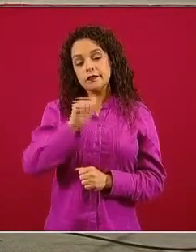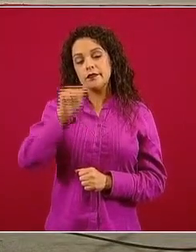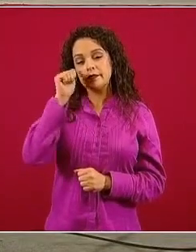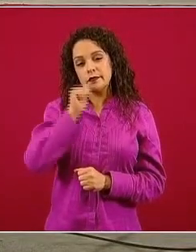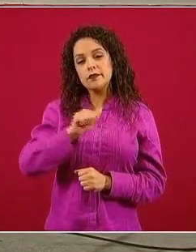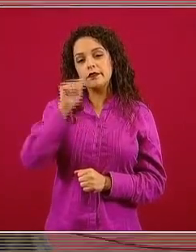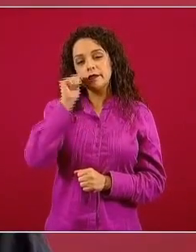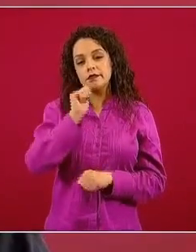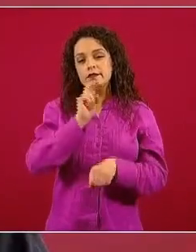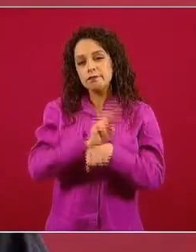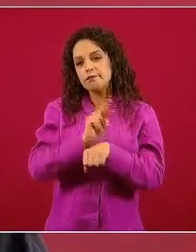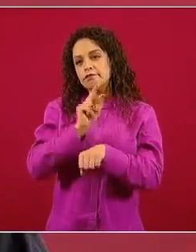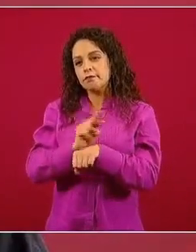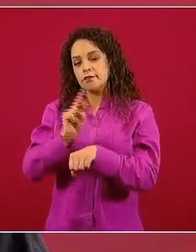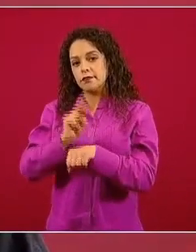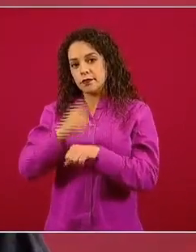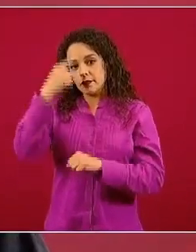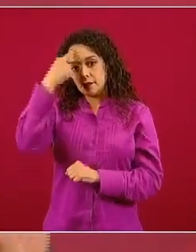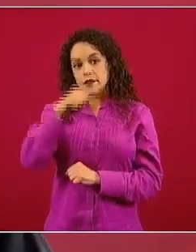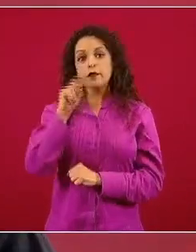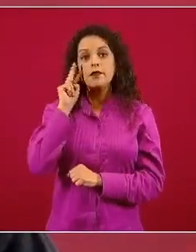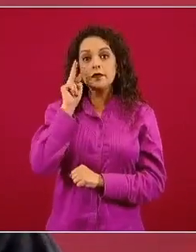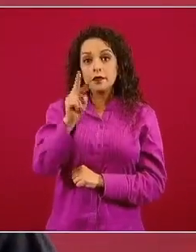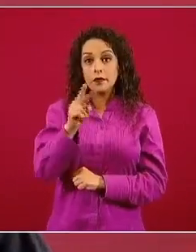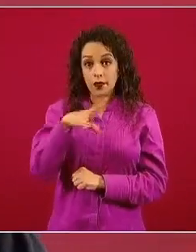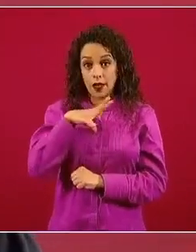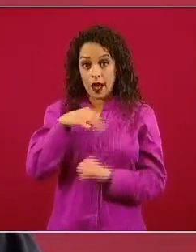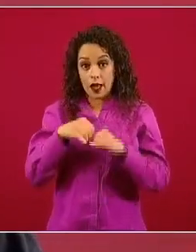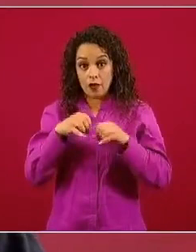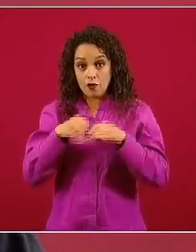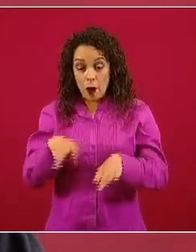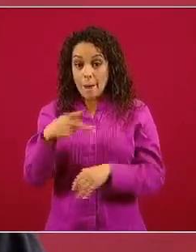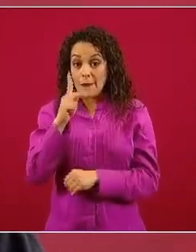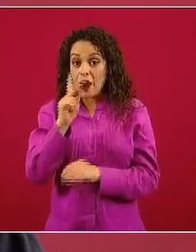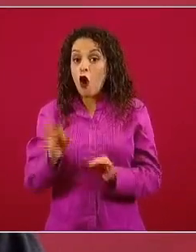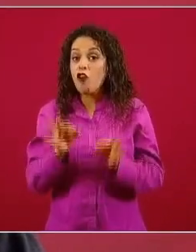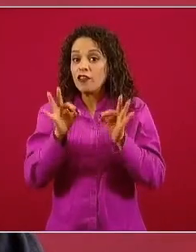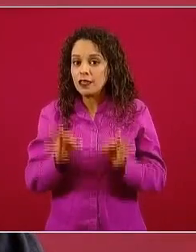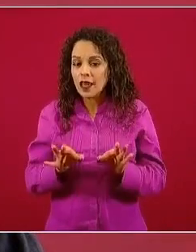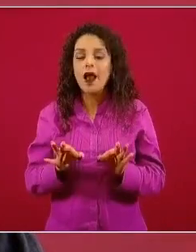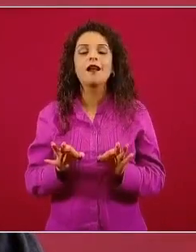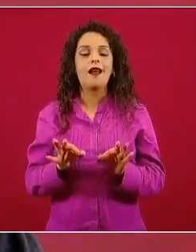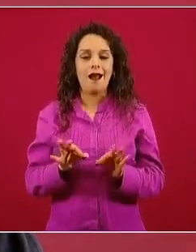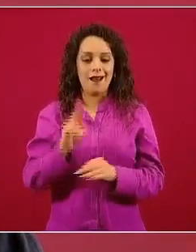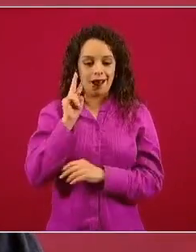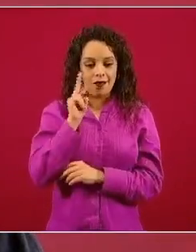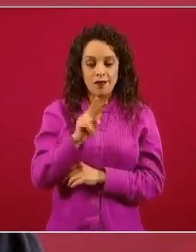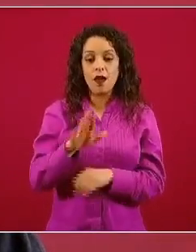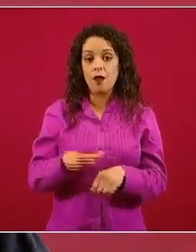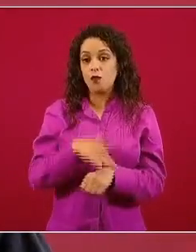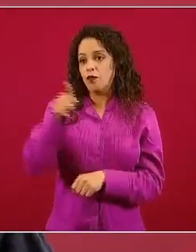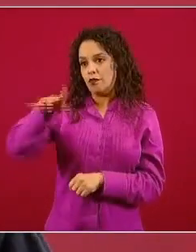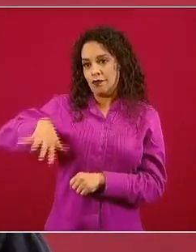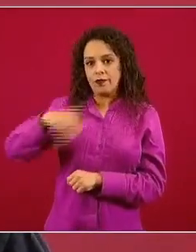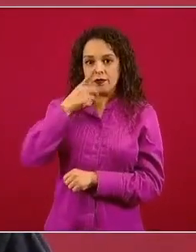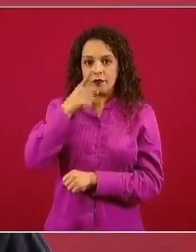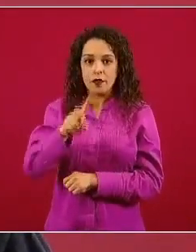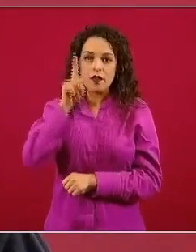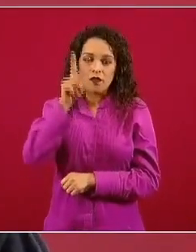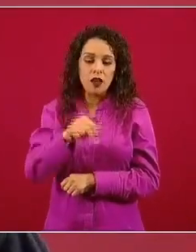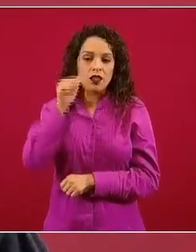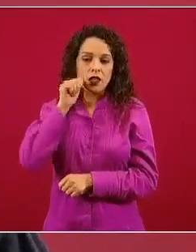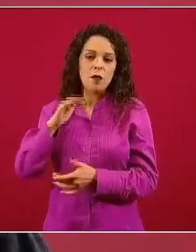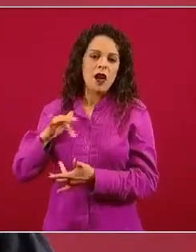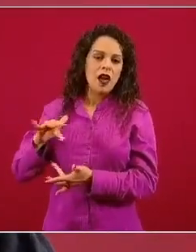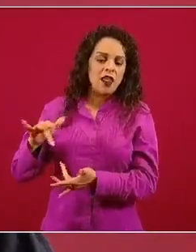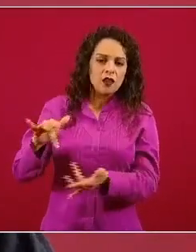y recibiendo esta información oficial, porque como bien comentas, mucha de la información que se comenta a través de redes sociales